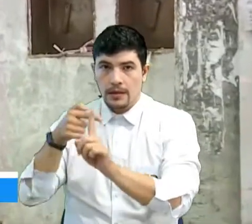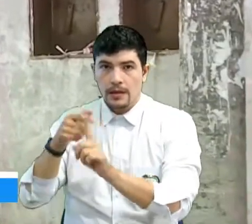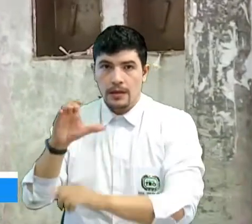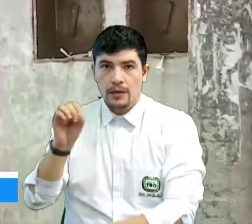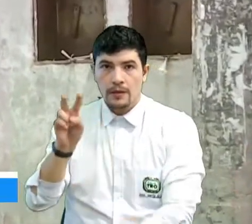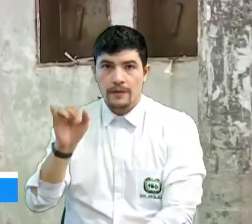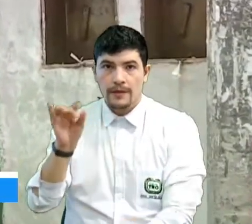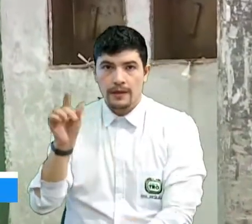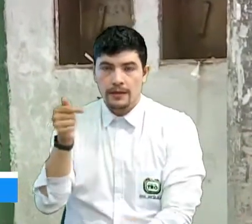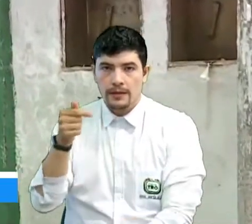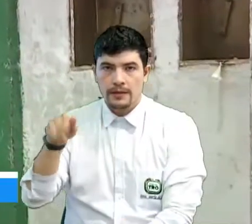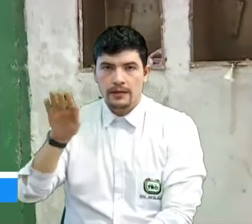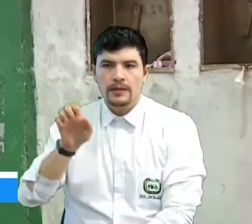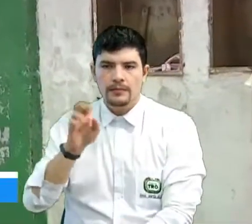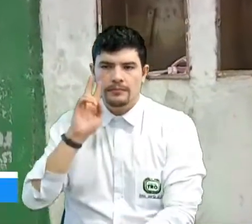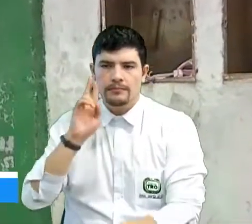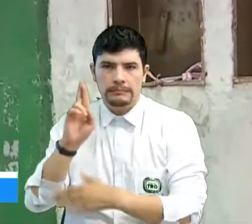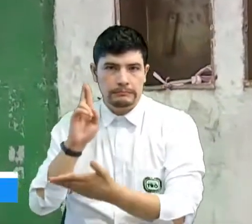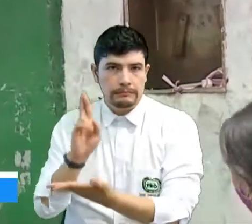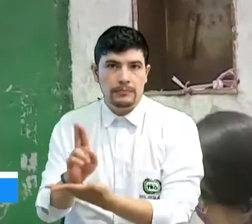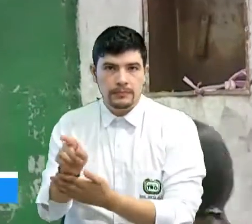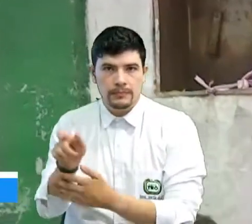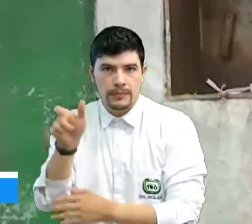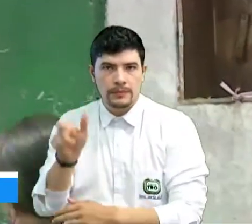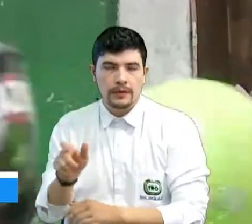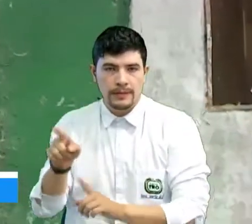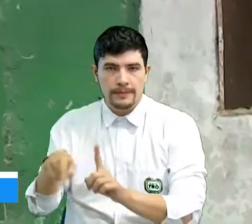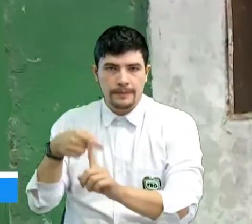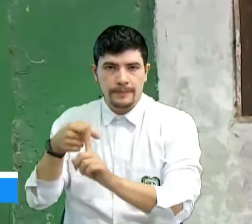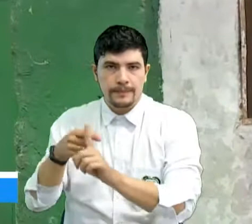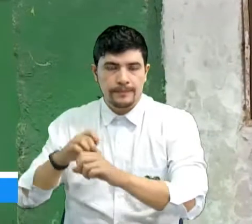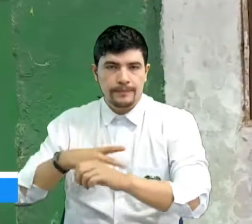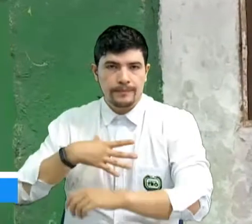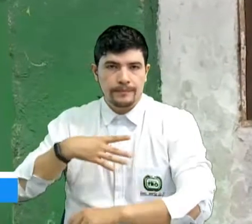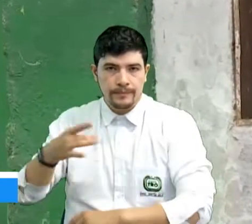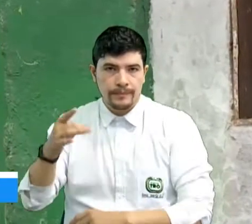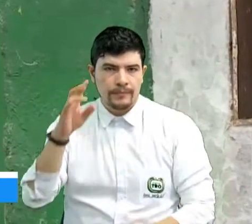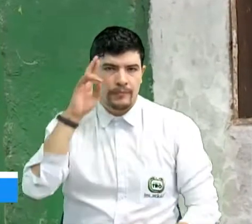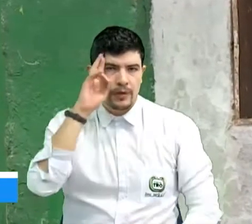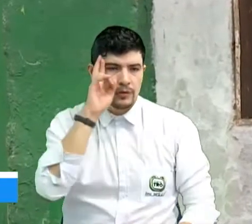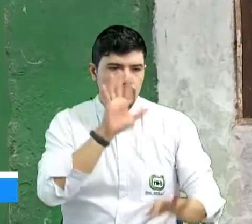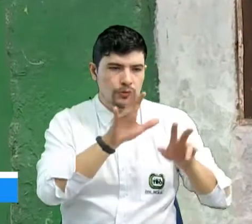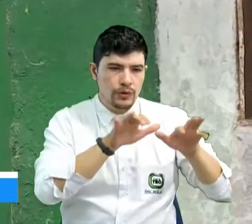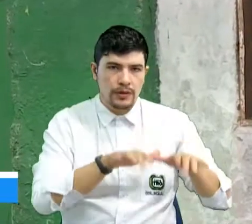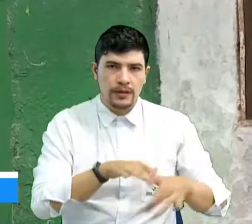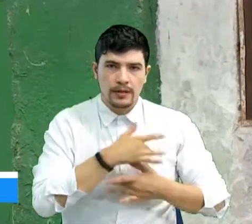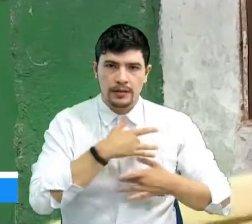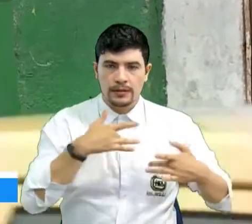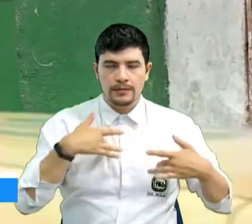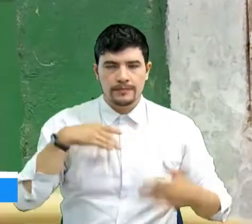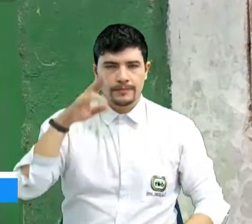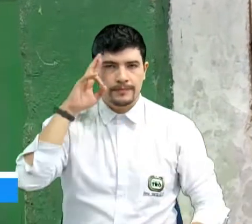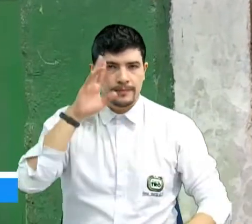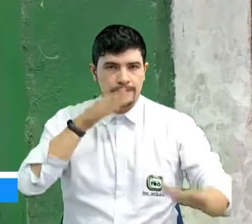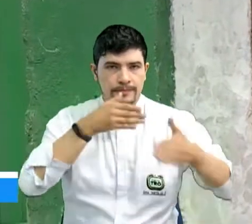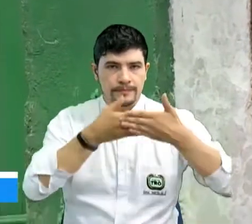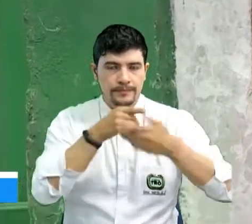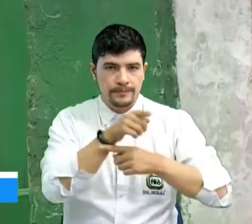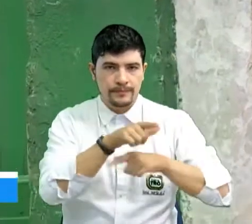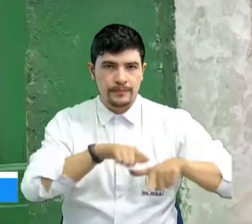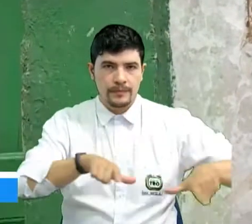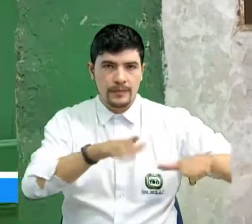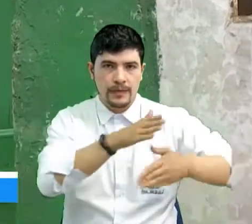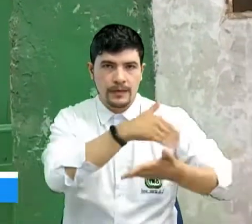resultado a una persona contagiada con el COVID-19. Esta es la razón que llevó a las autoridades al cierre de este centro de